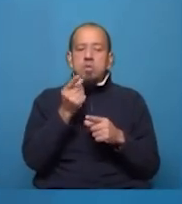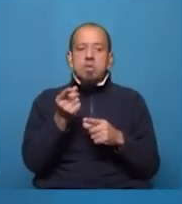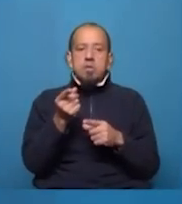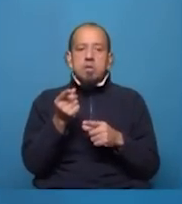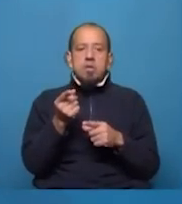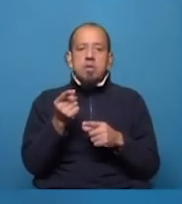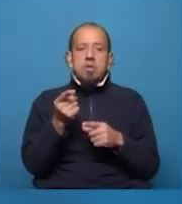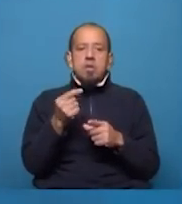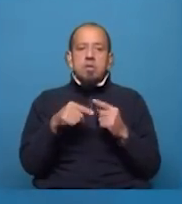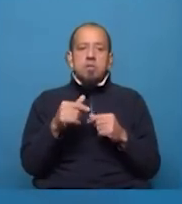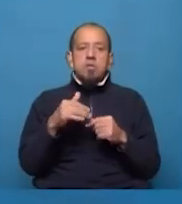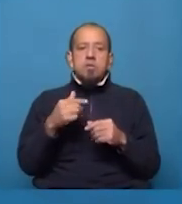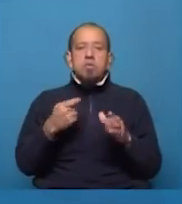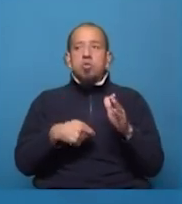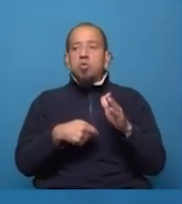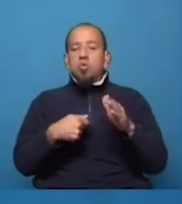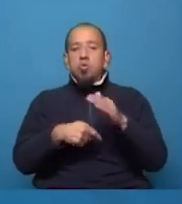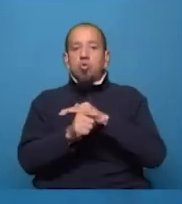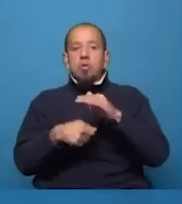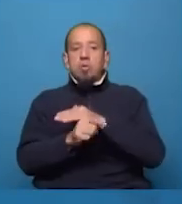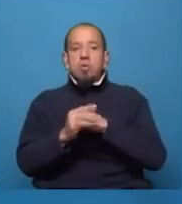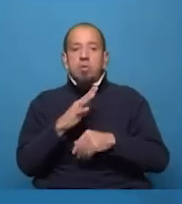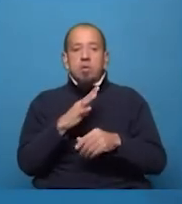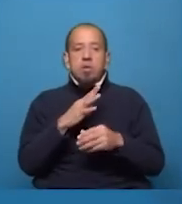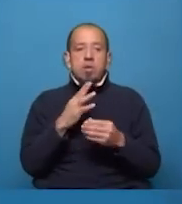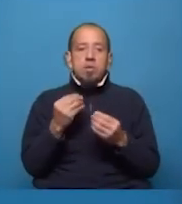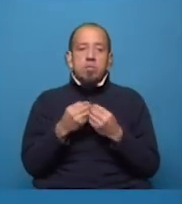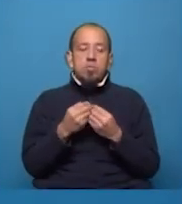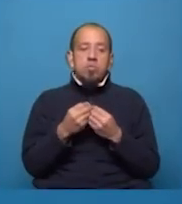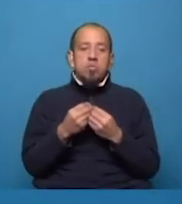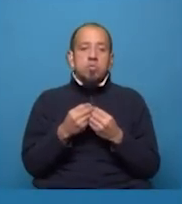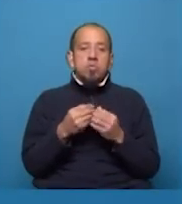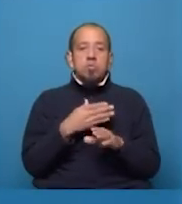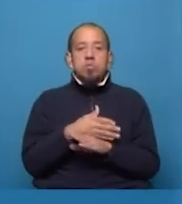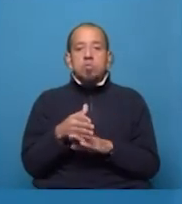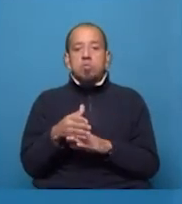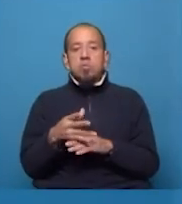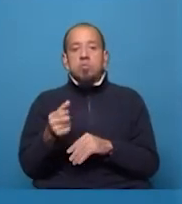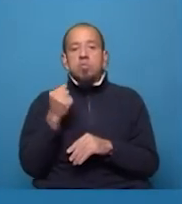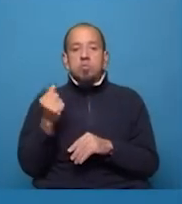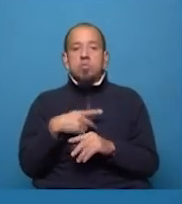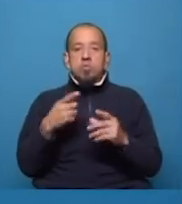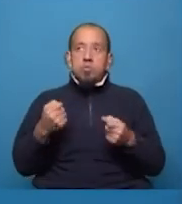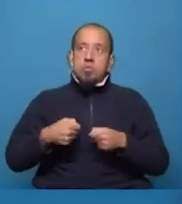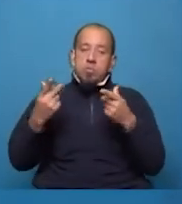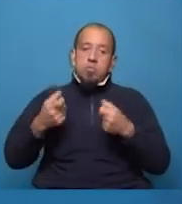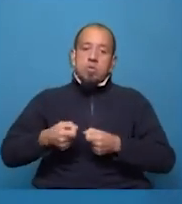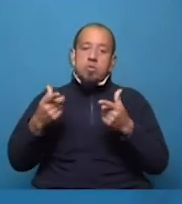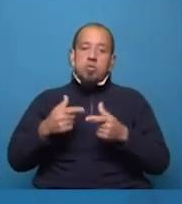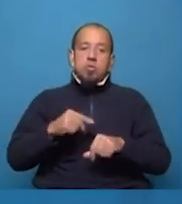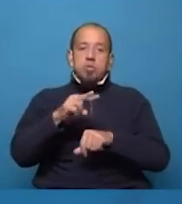de contrabando de metales preciosos que era impresionante después que se descubrió esa operación las exportaciones de oro